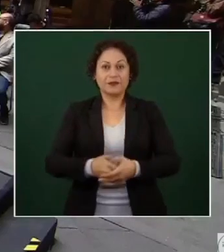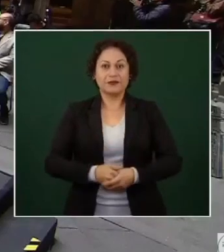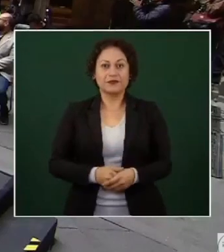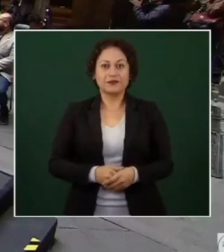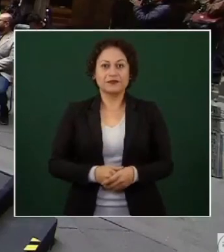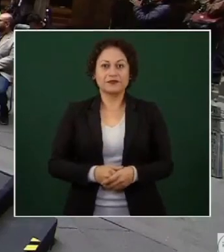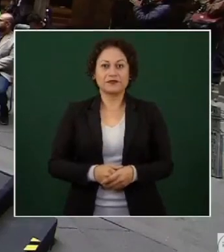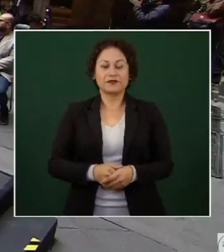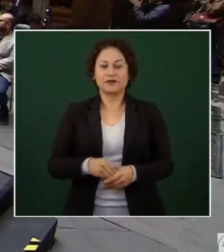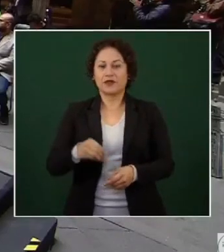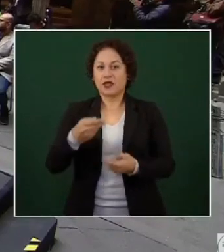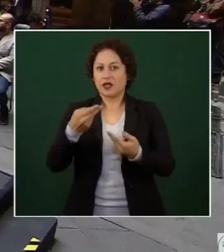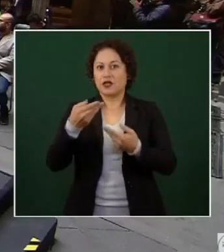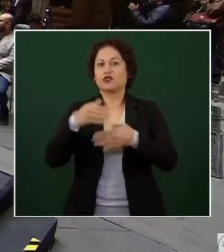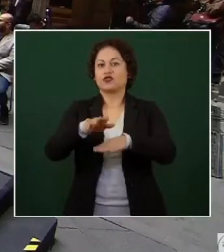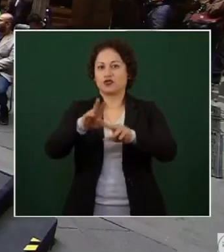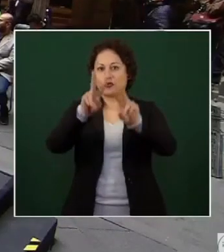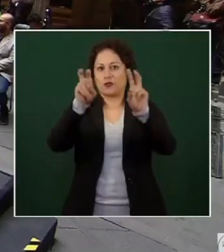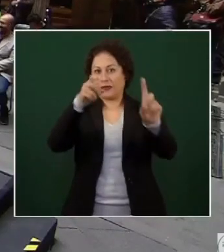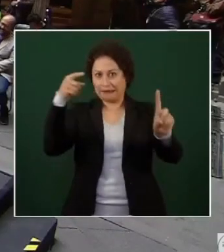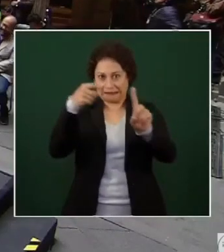sobre el tema de béisbol.